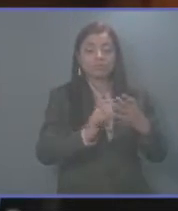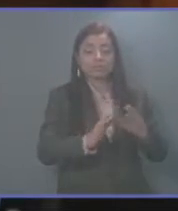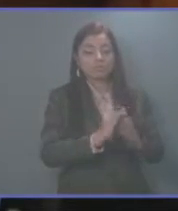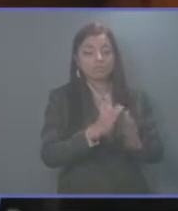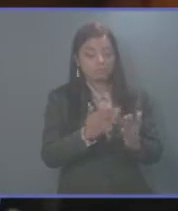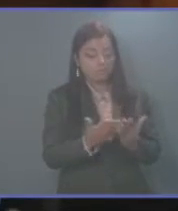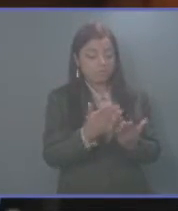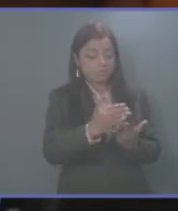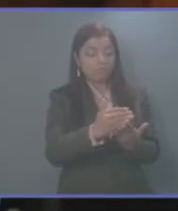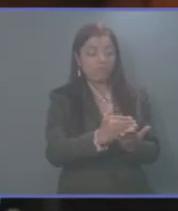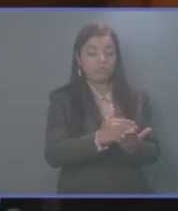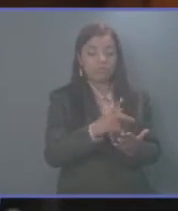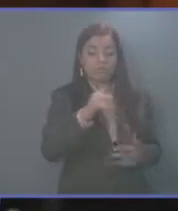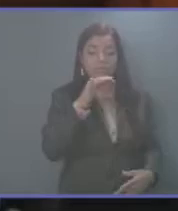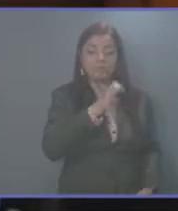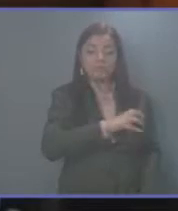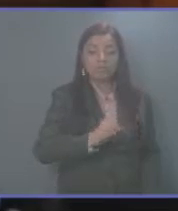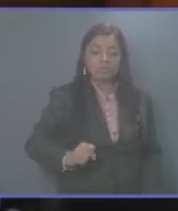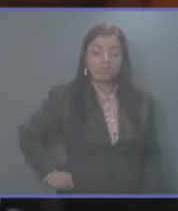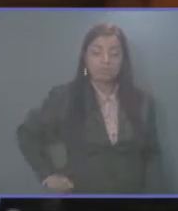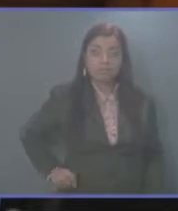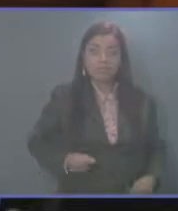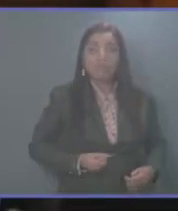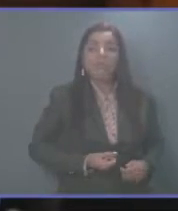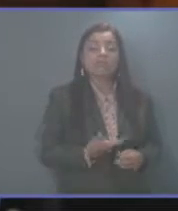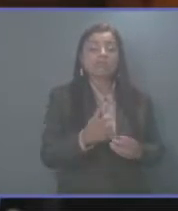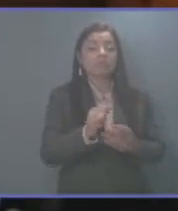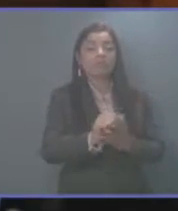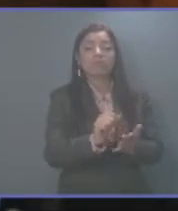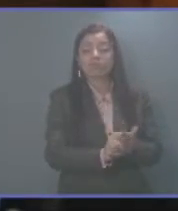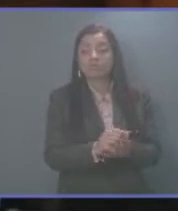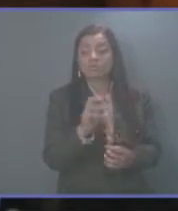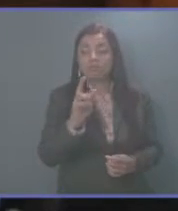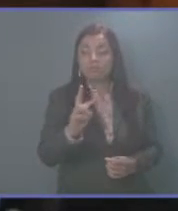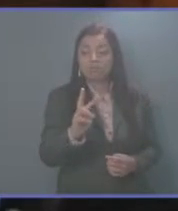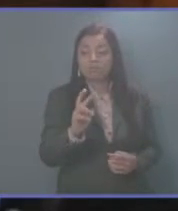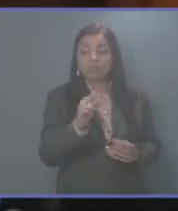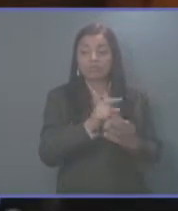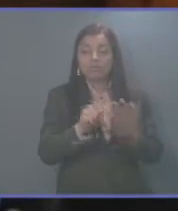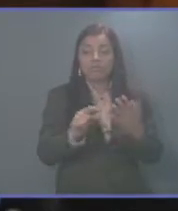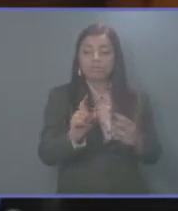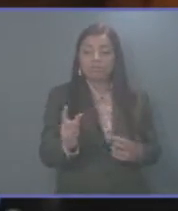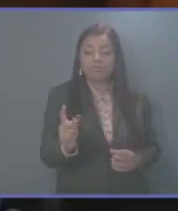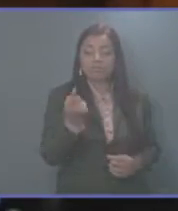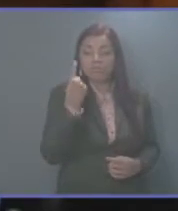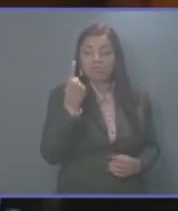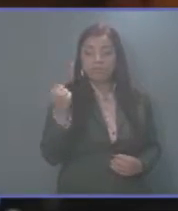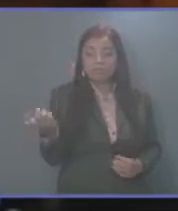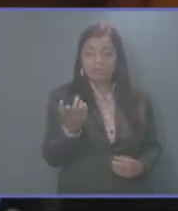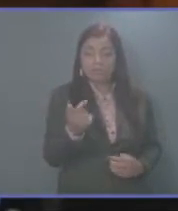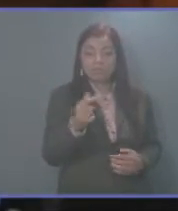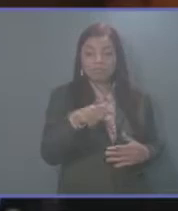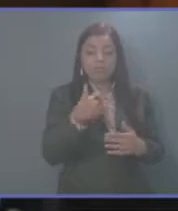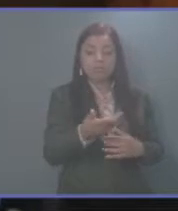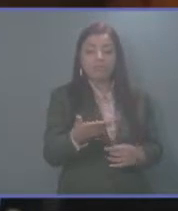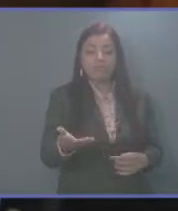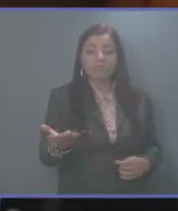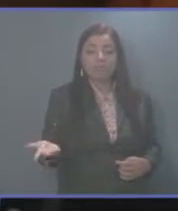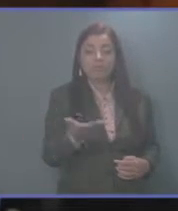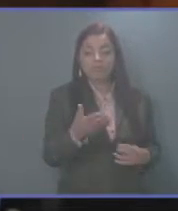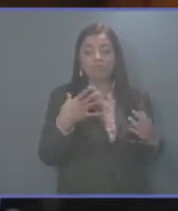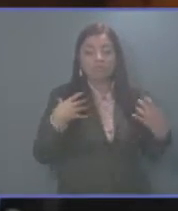de la República de El Salvador establece en su artículo 2, inciso primero, entre otras obligaciones